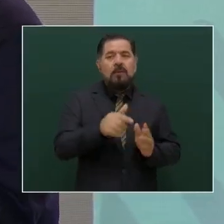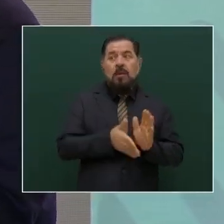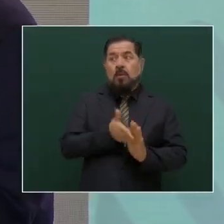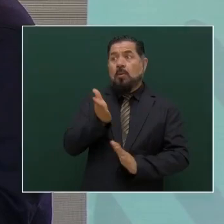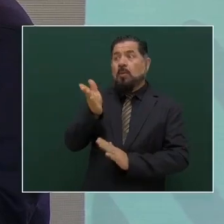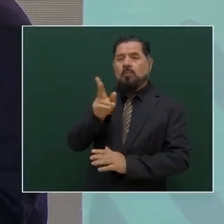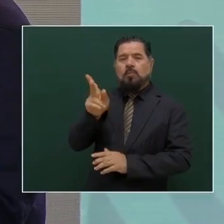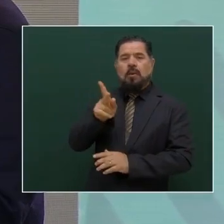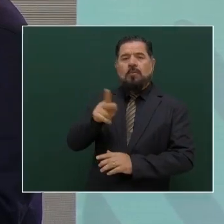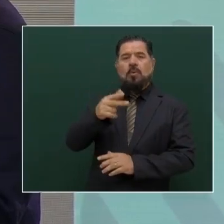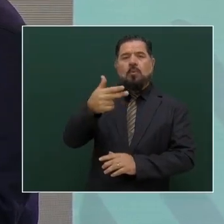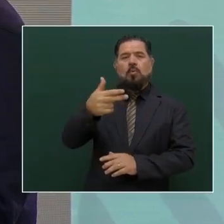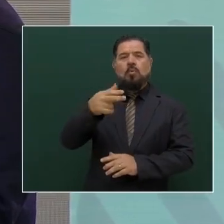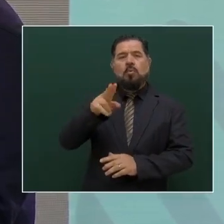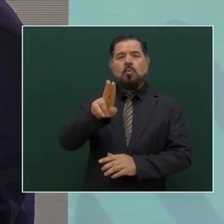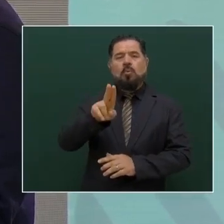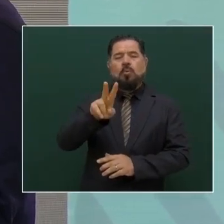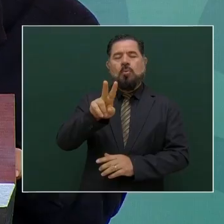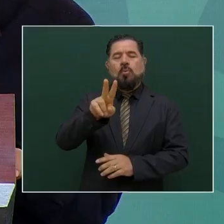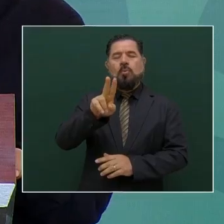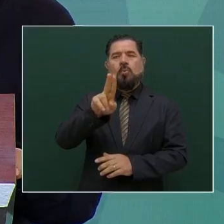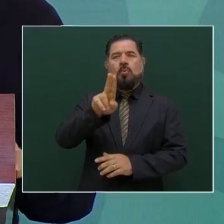Huiribis, ahí vamos a